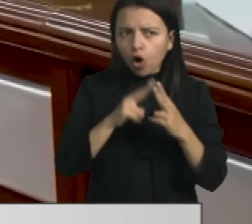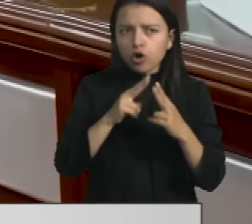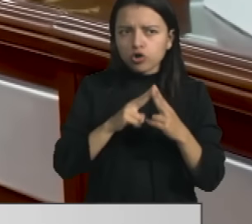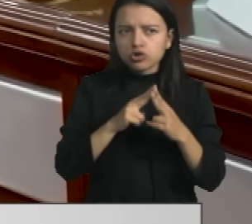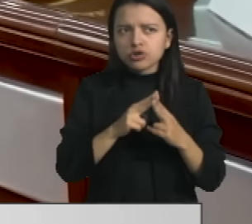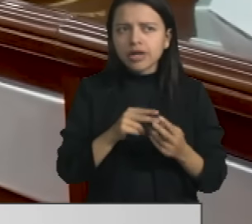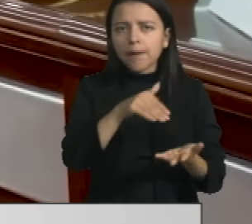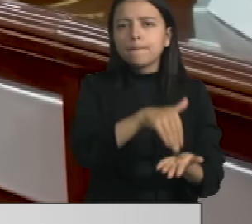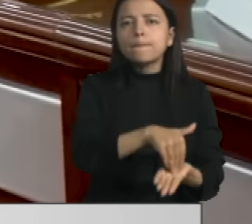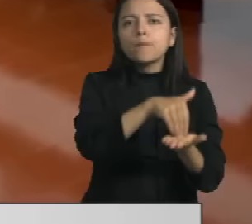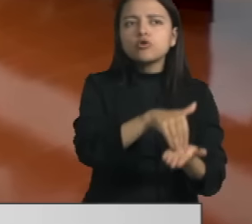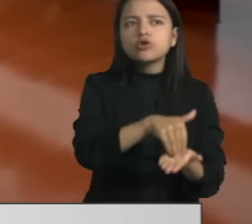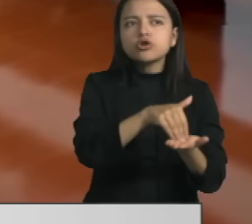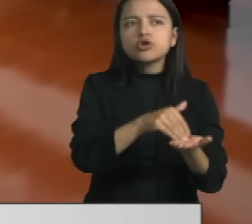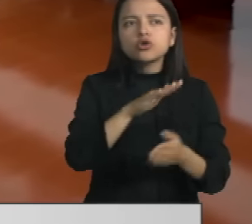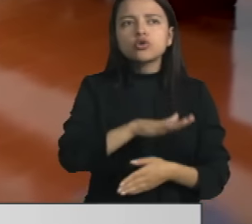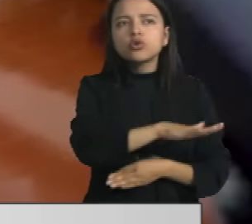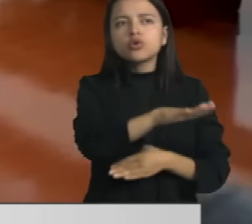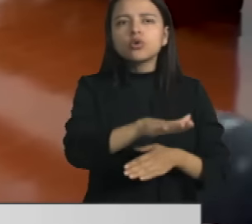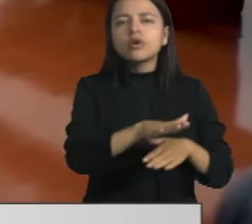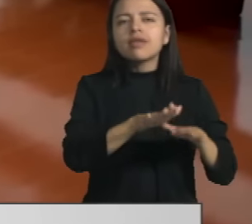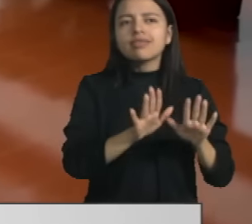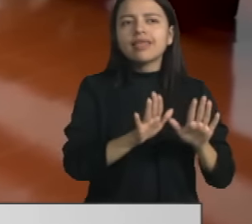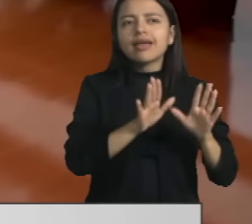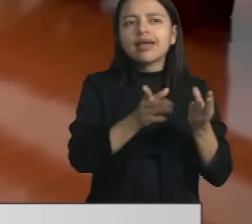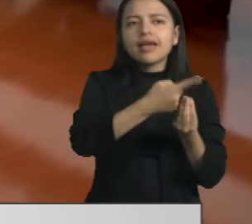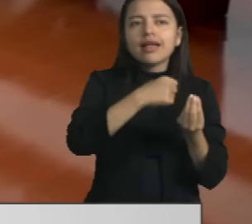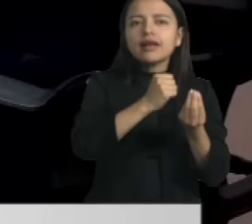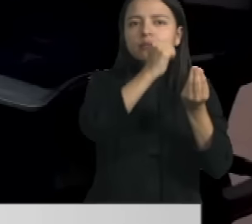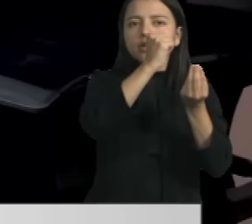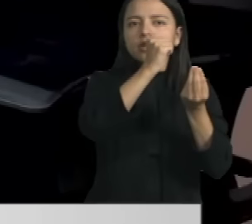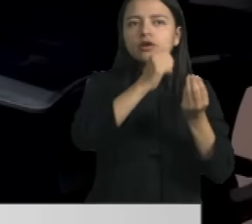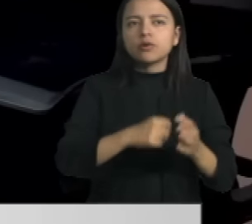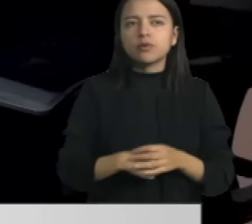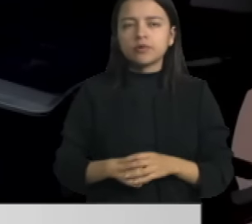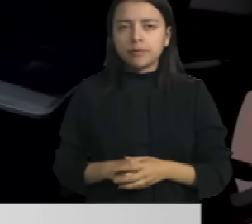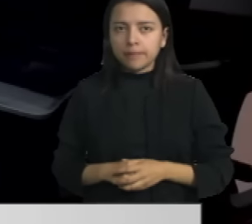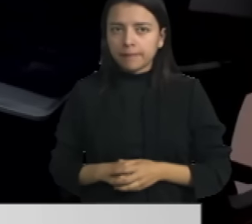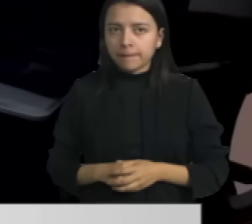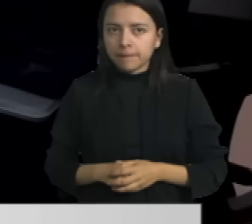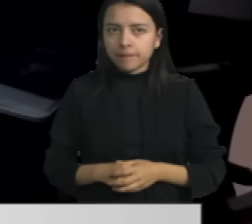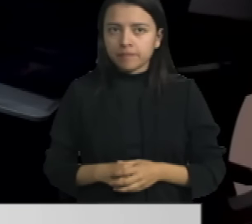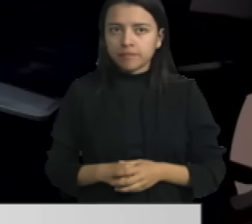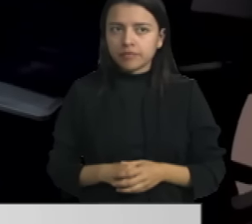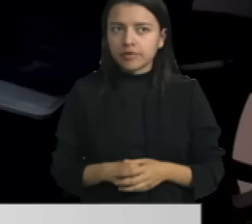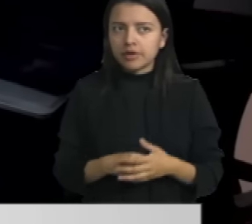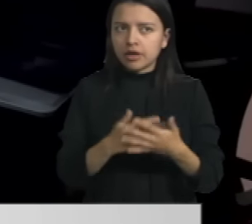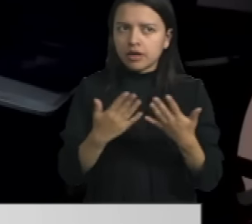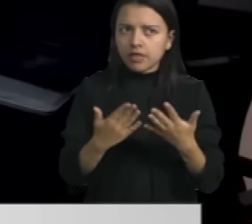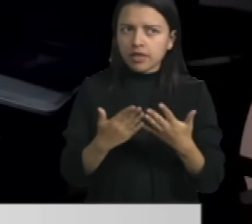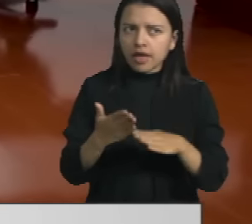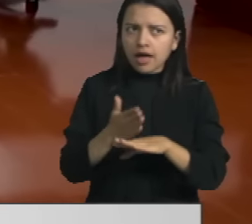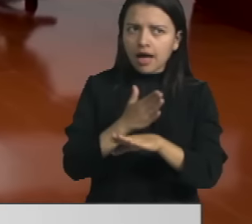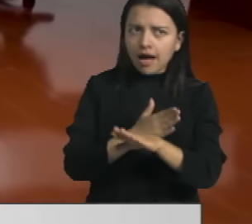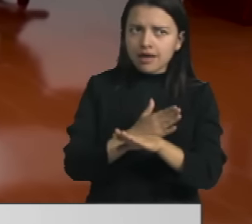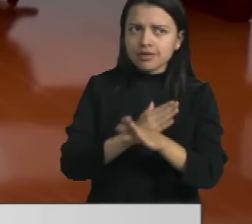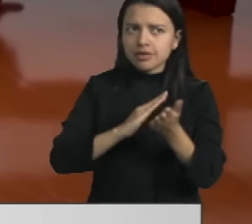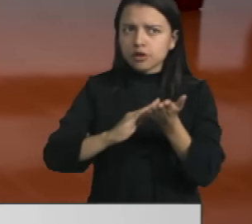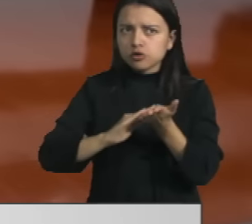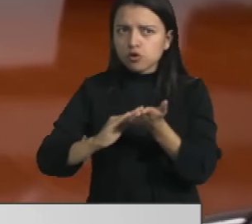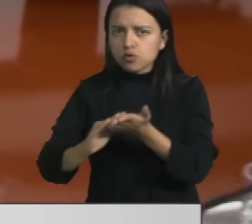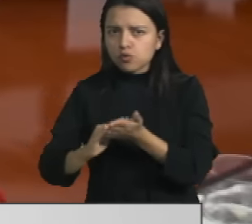se abre esa mesa las otras dos alzas, sino de gradualidad frente al alza que se fijó en la